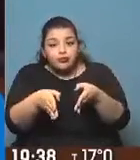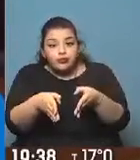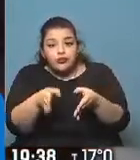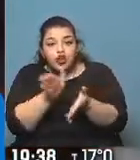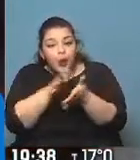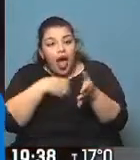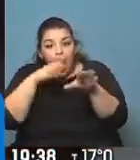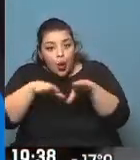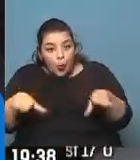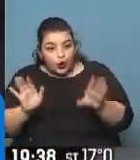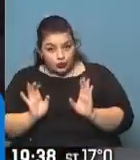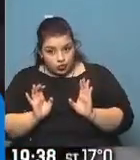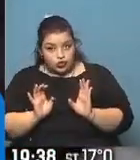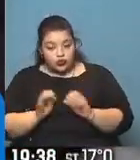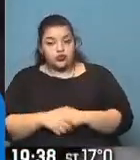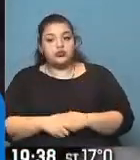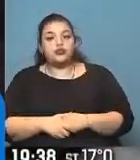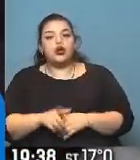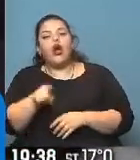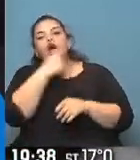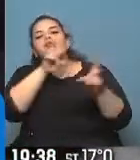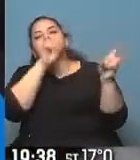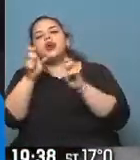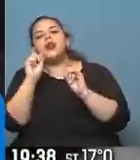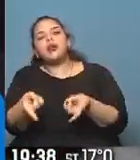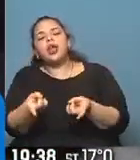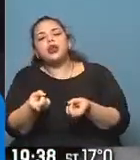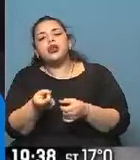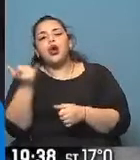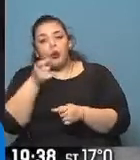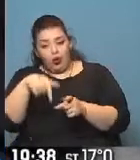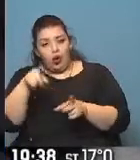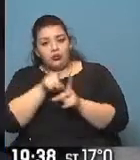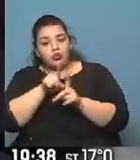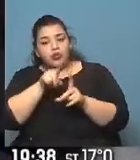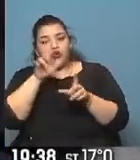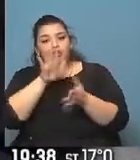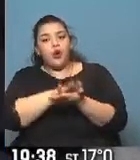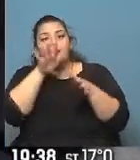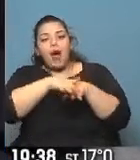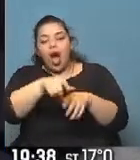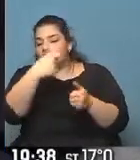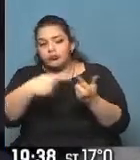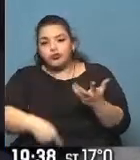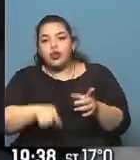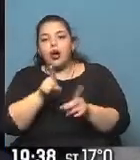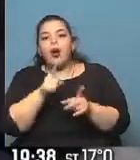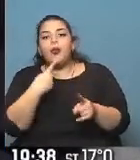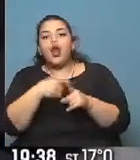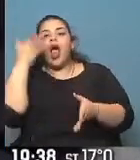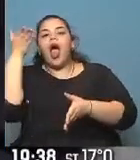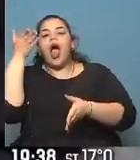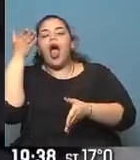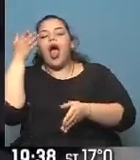alumnos en las alumnas ministro otro de los temas que por supuesto estuvo muy presente en la marcha en el paro de hoy es la agresión con